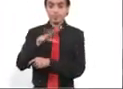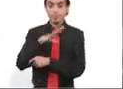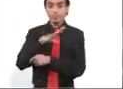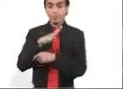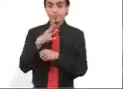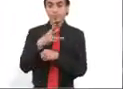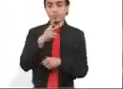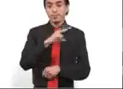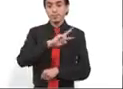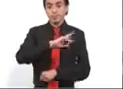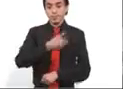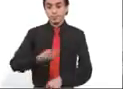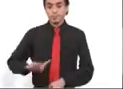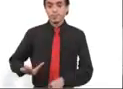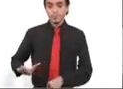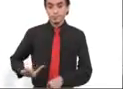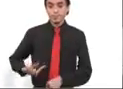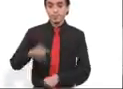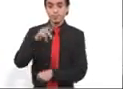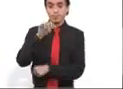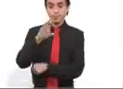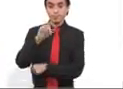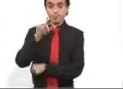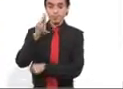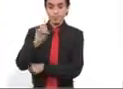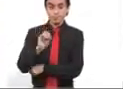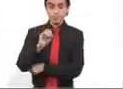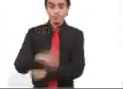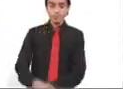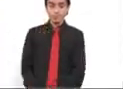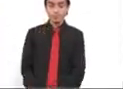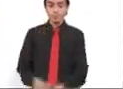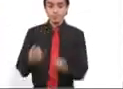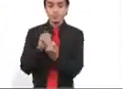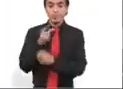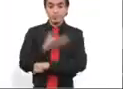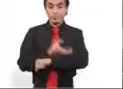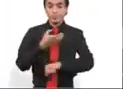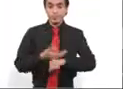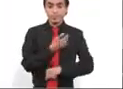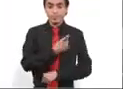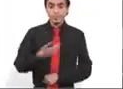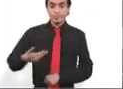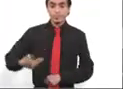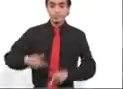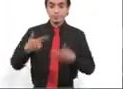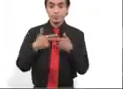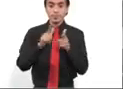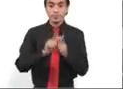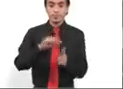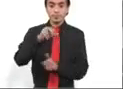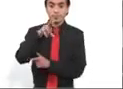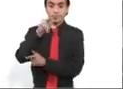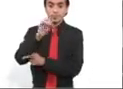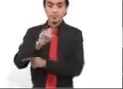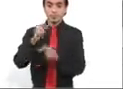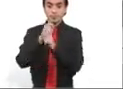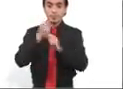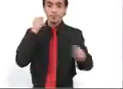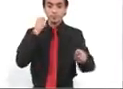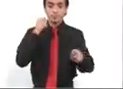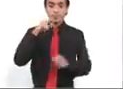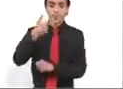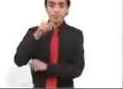señor Orlando Domínguez. También nos acompaña el presidente de Grupo Metropolitano de Transporte, Gabino Camacho.